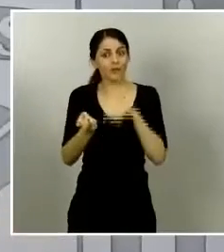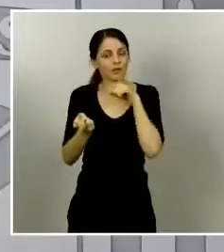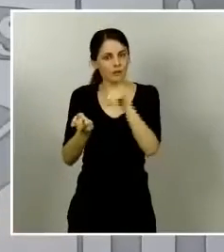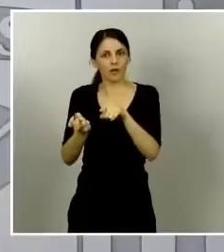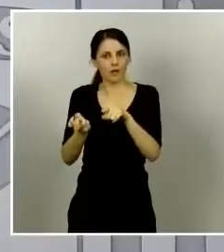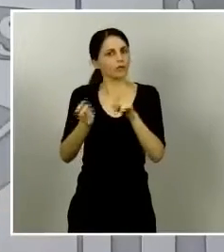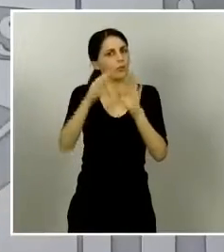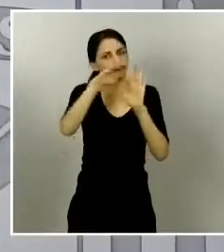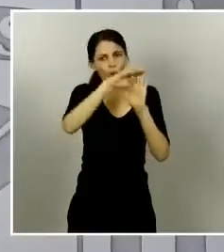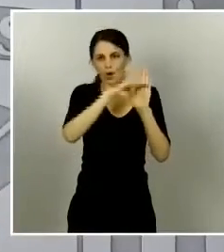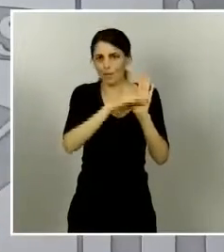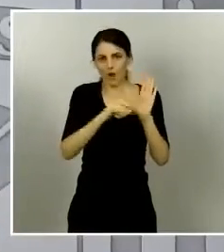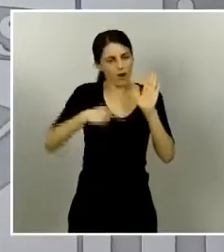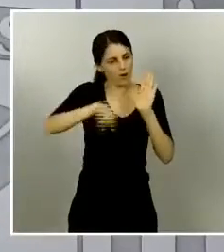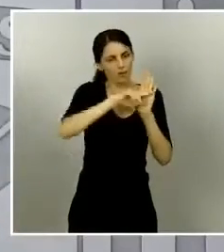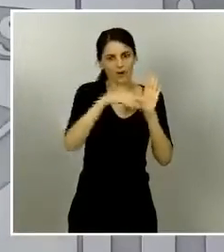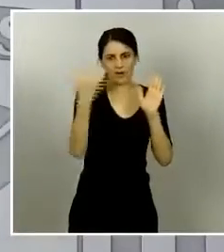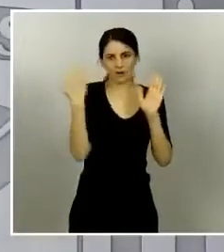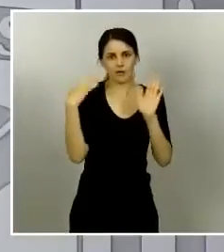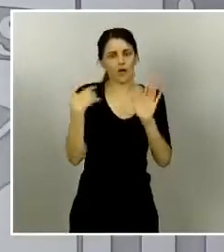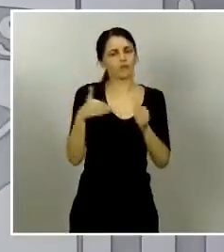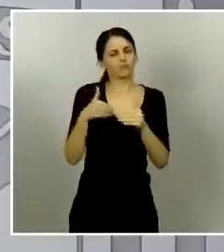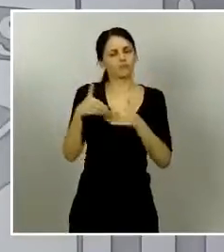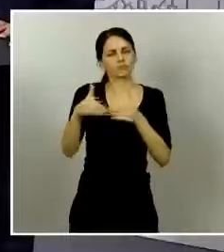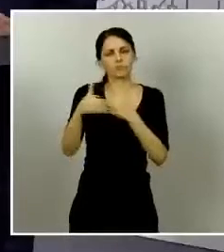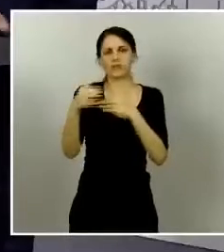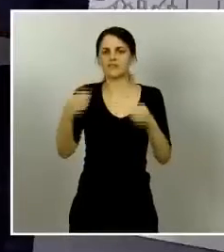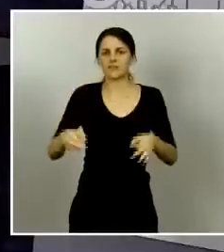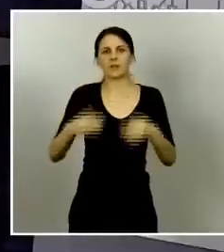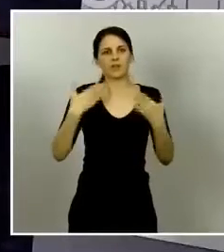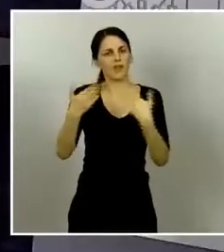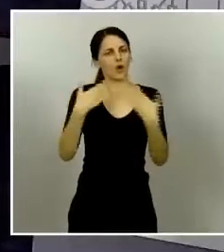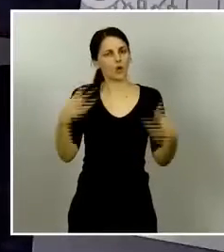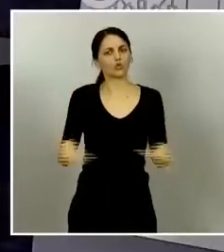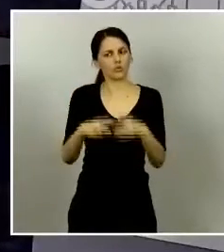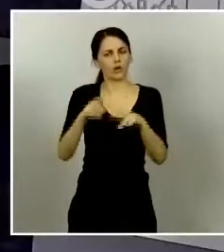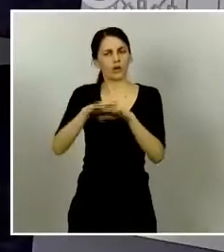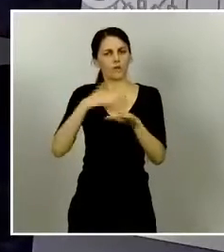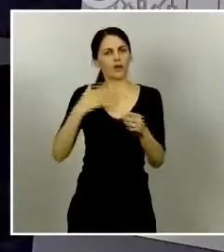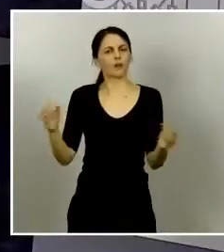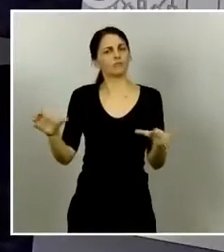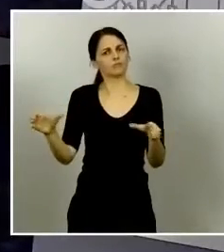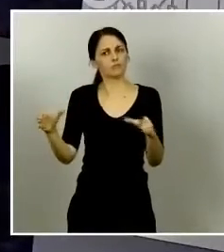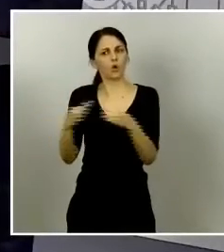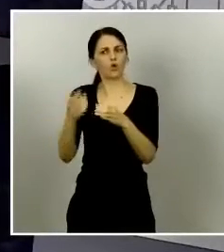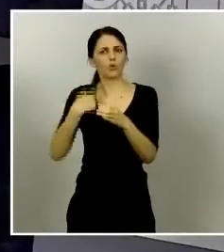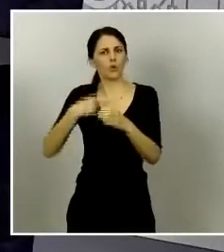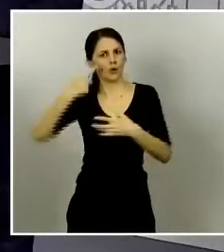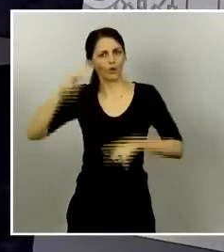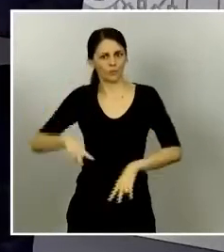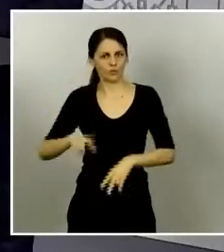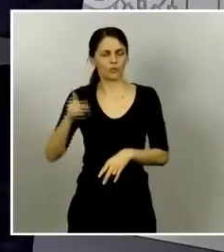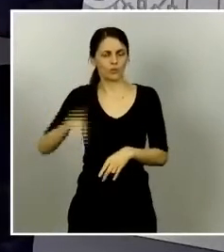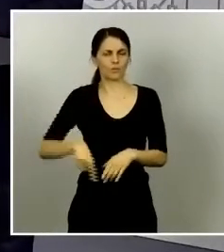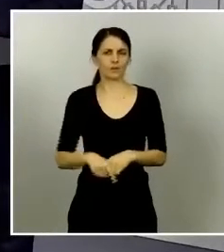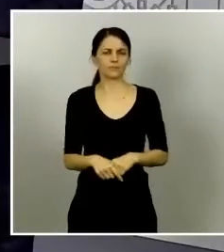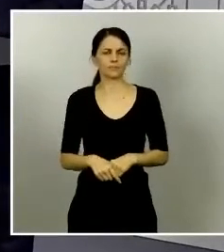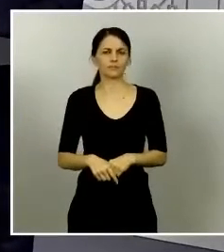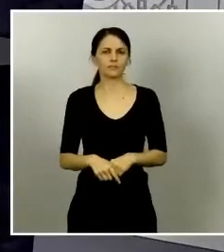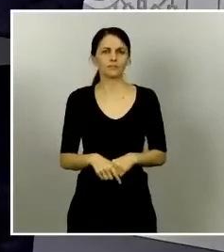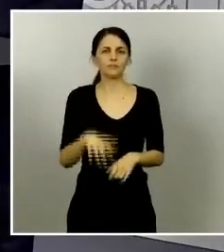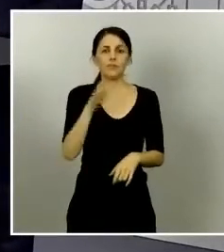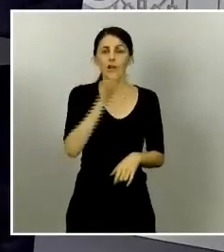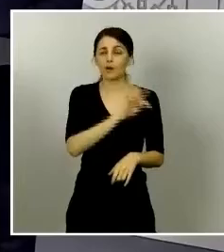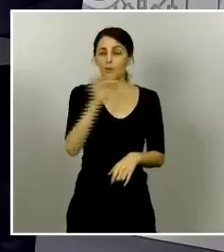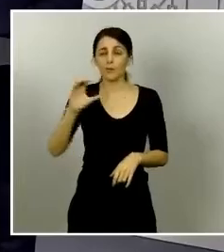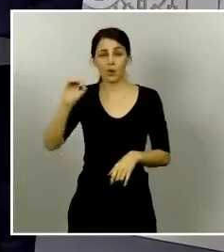cuestión, una cuestión que iremos desarrollando a lo largo de la legislatura y en el marco, como siempre, del diálogo social. Es ahora el